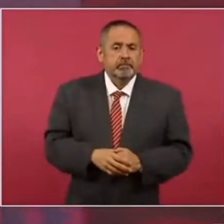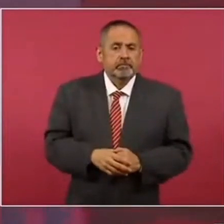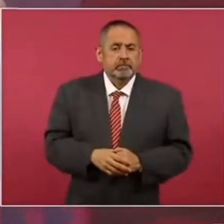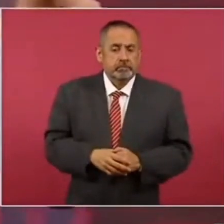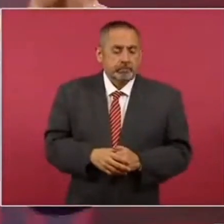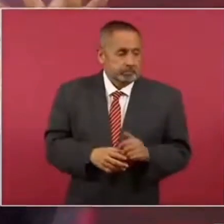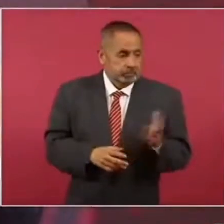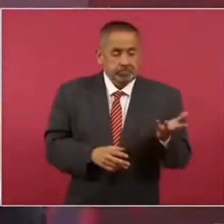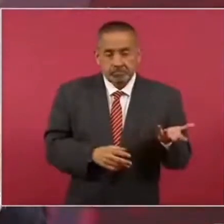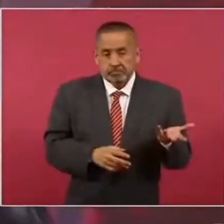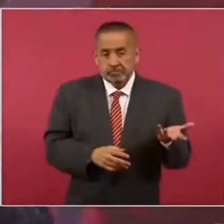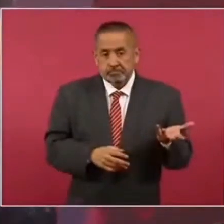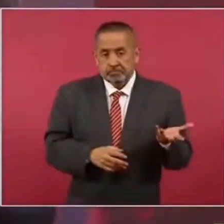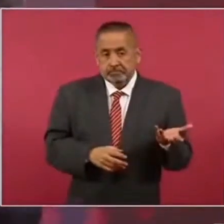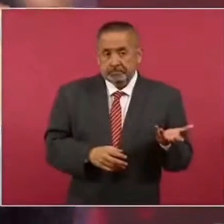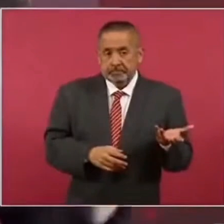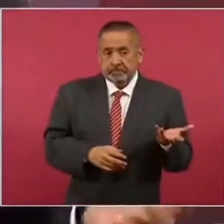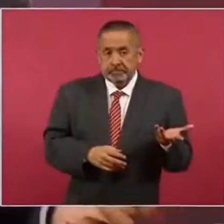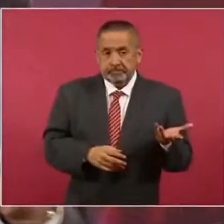Eso